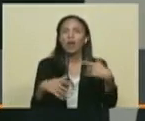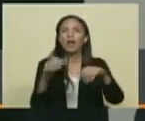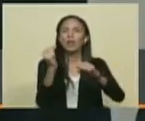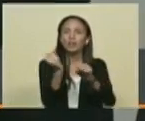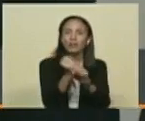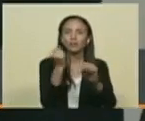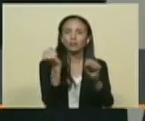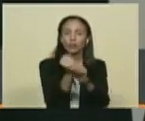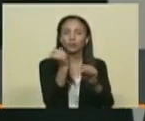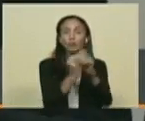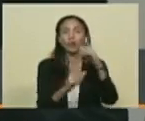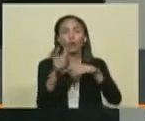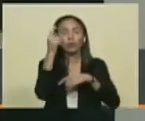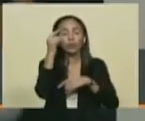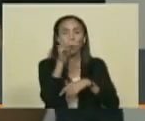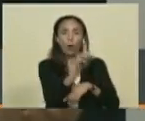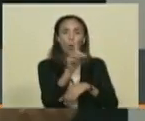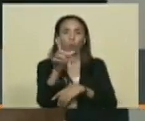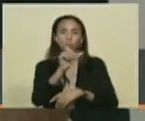enero